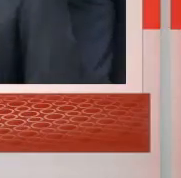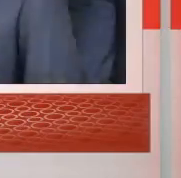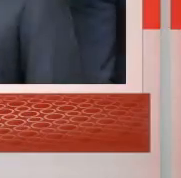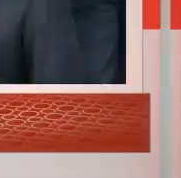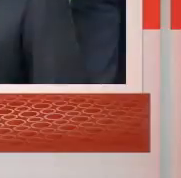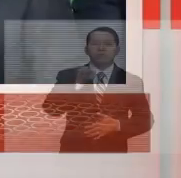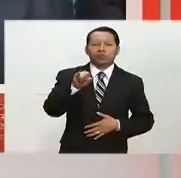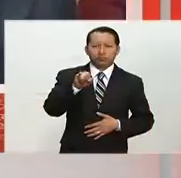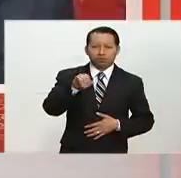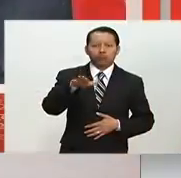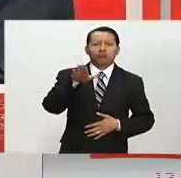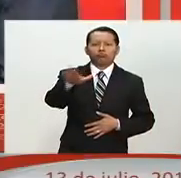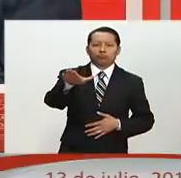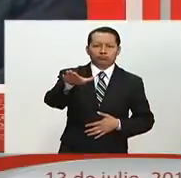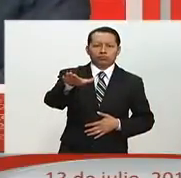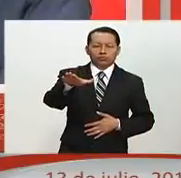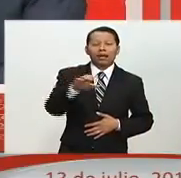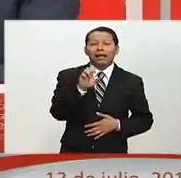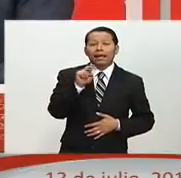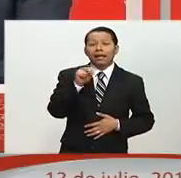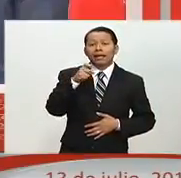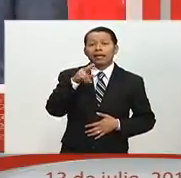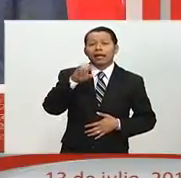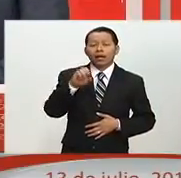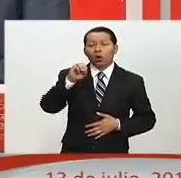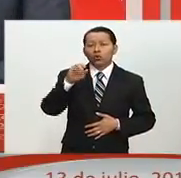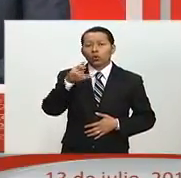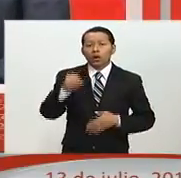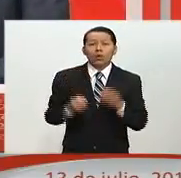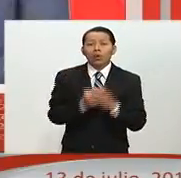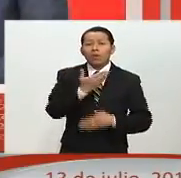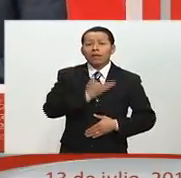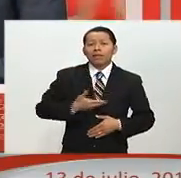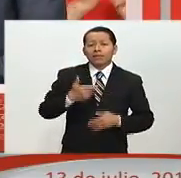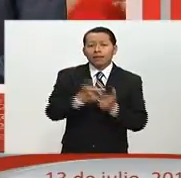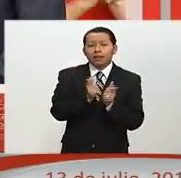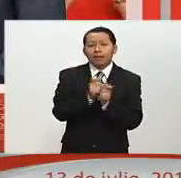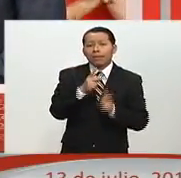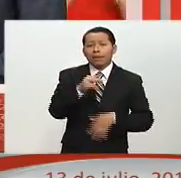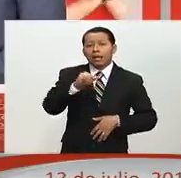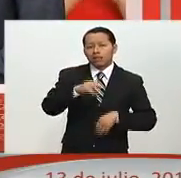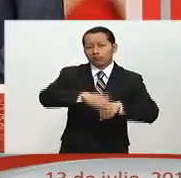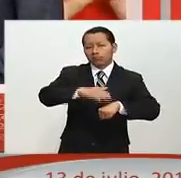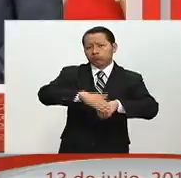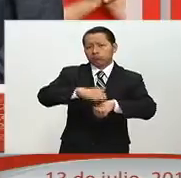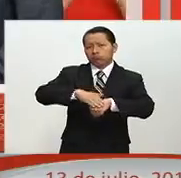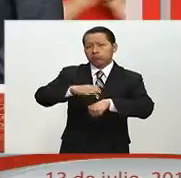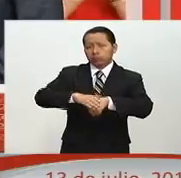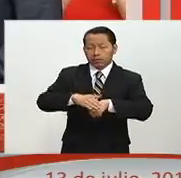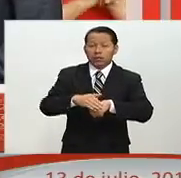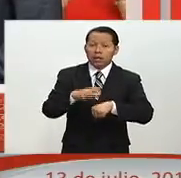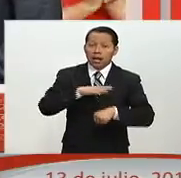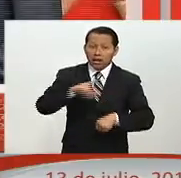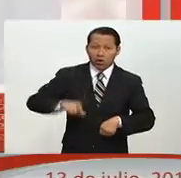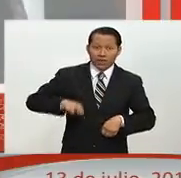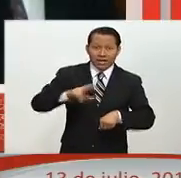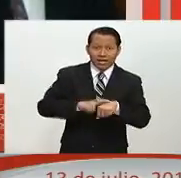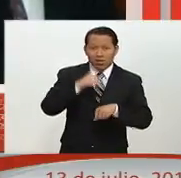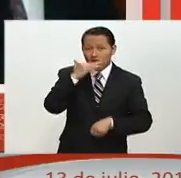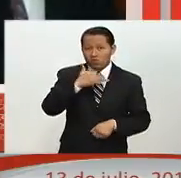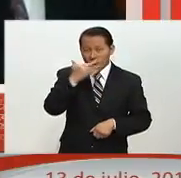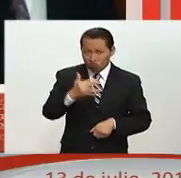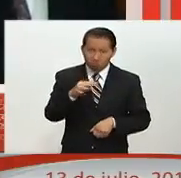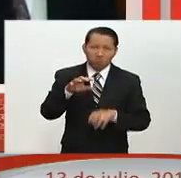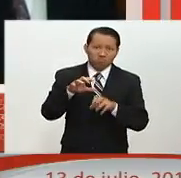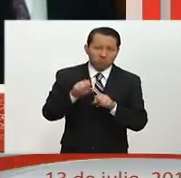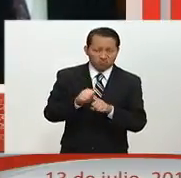Sí, protesto. Enrique Ochoa, el nuevo presidente nacional del PRI, advierte que irán en contra de los gobernadores corruptos. Tenemos